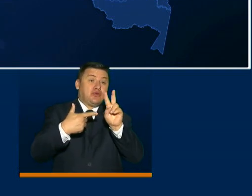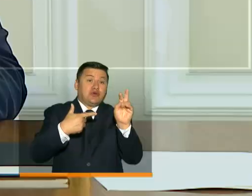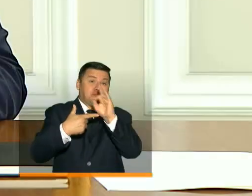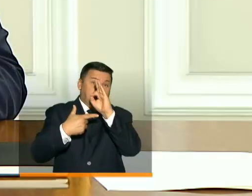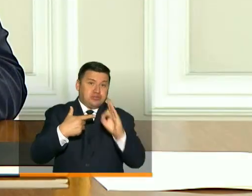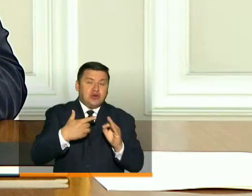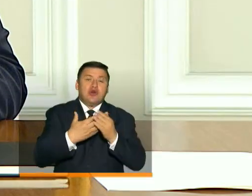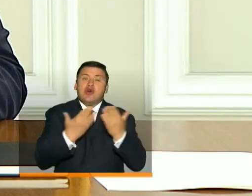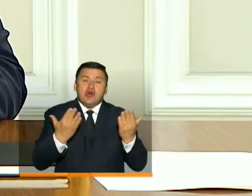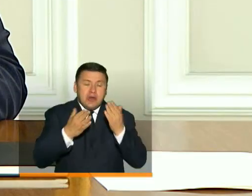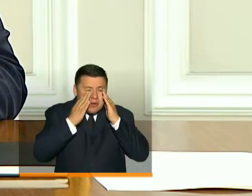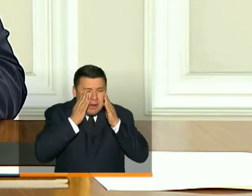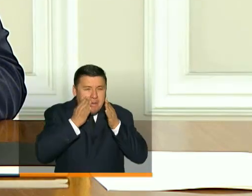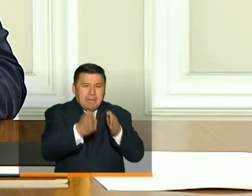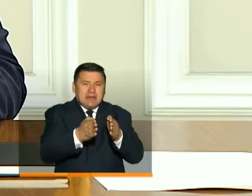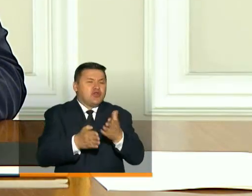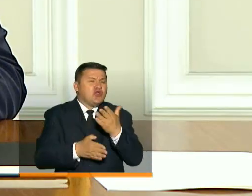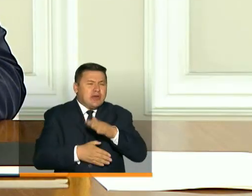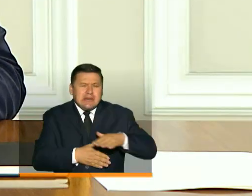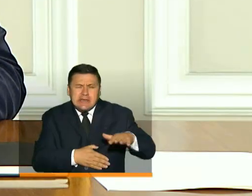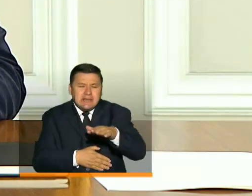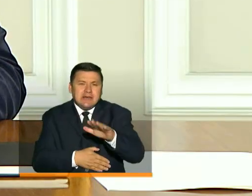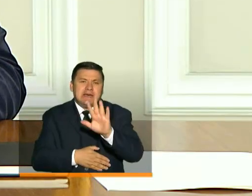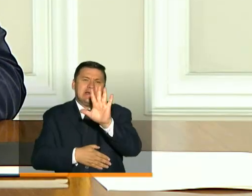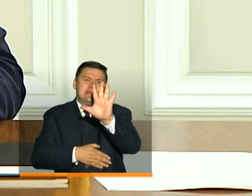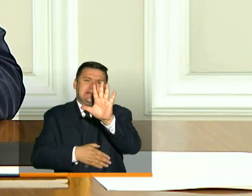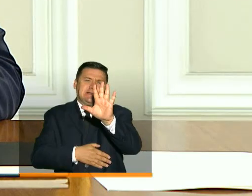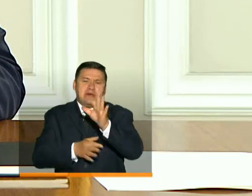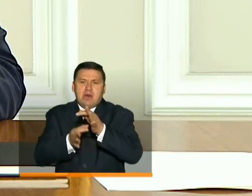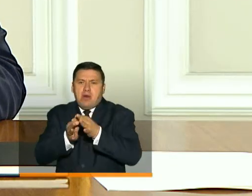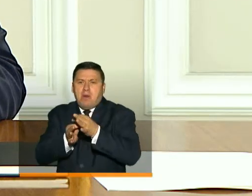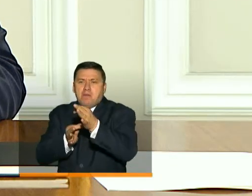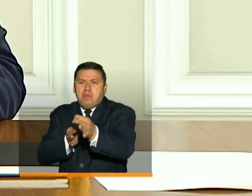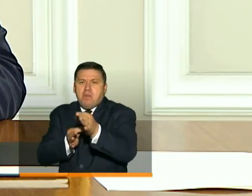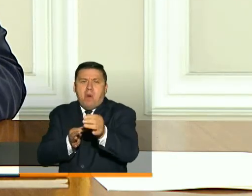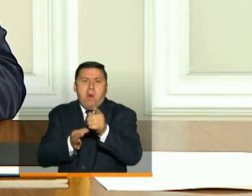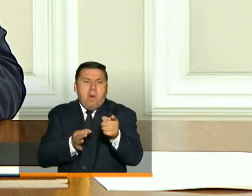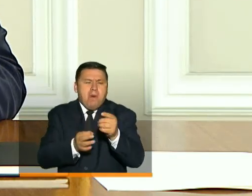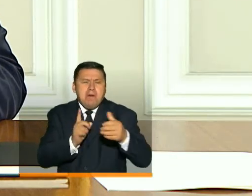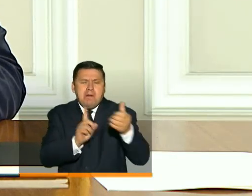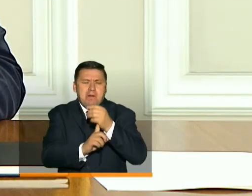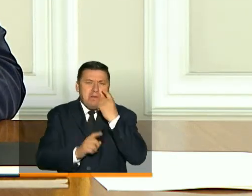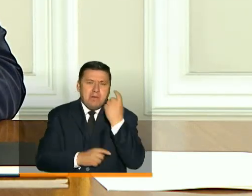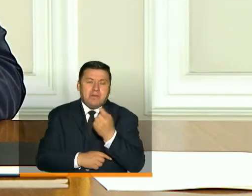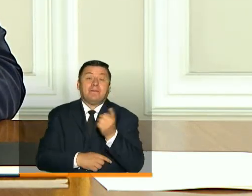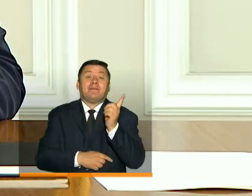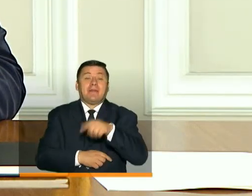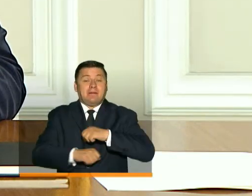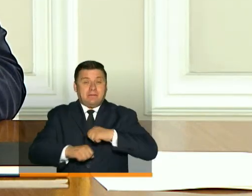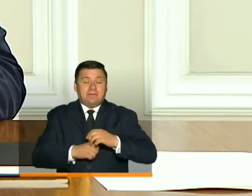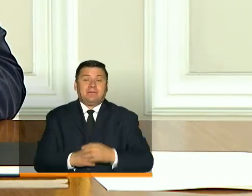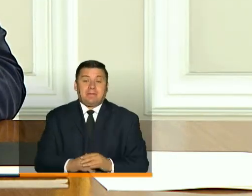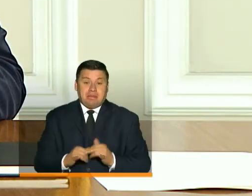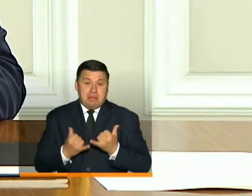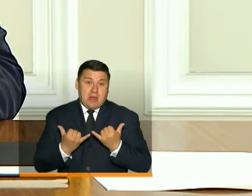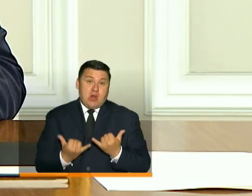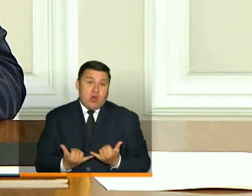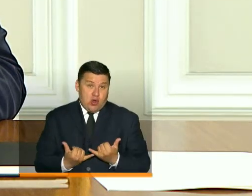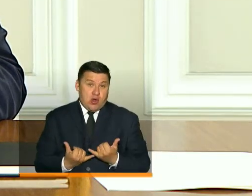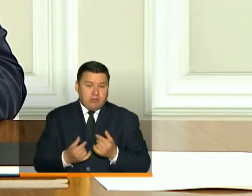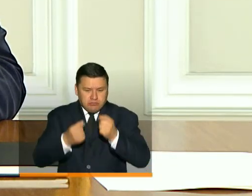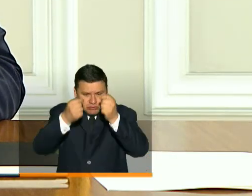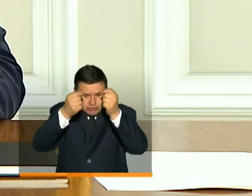se encuentra concentrado en 5 municipios. También quiero destacar que hoy se